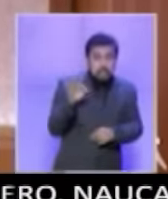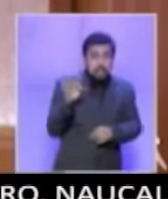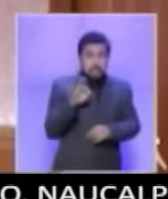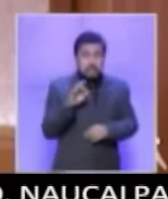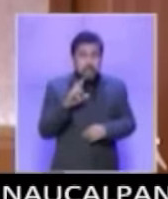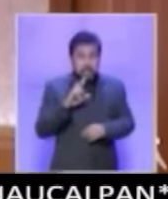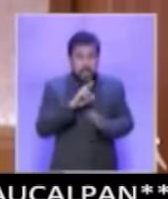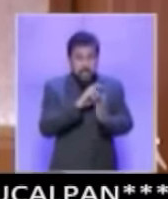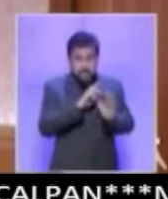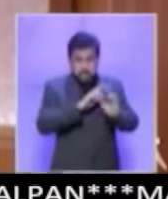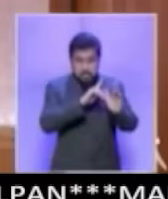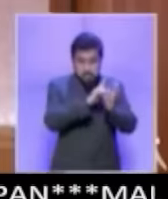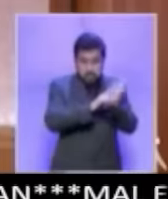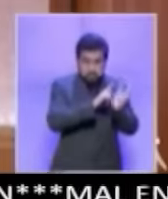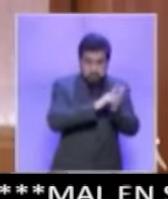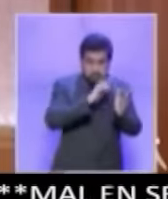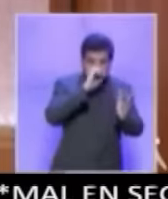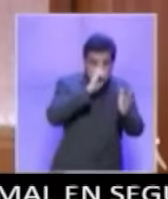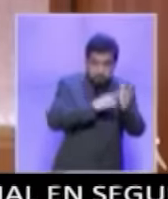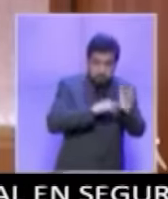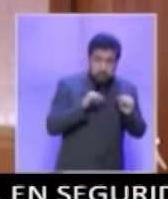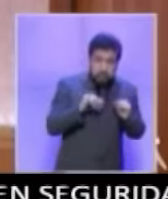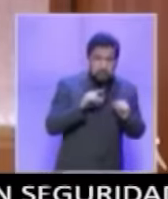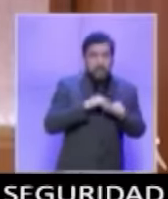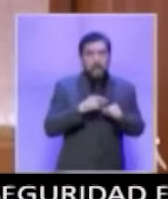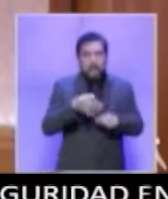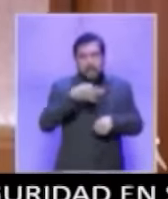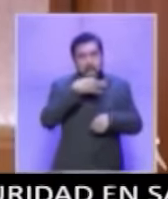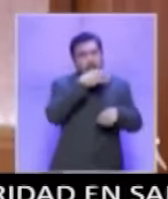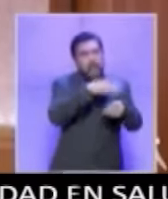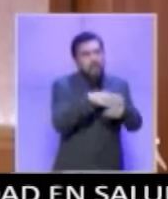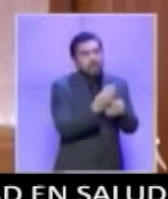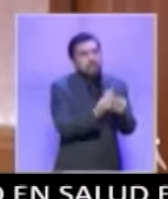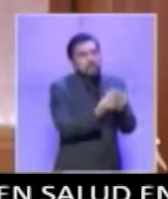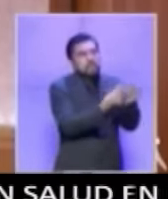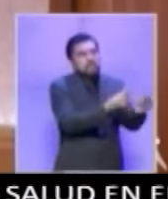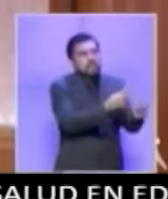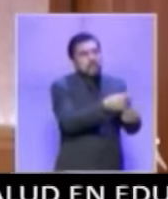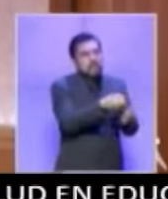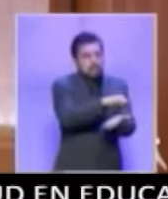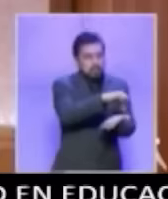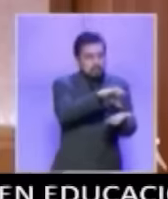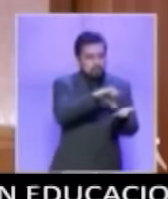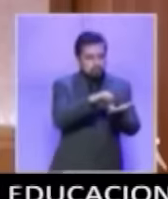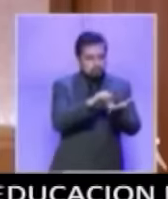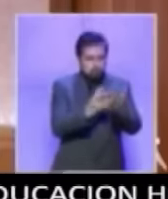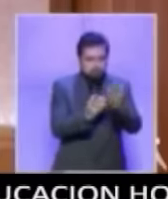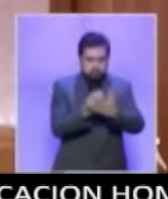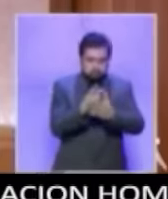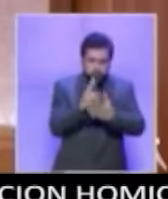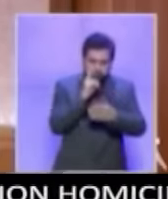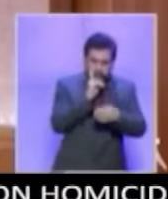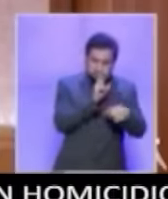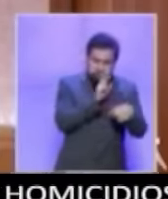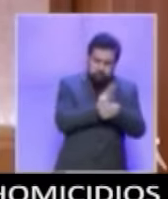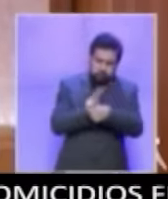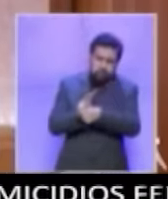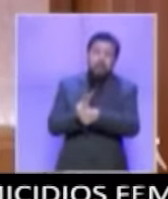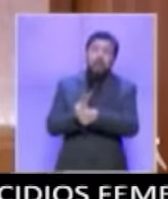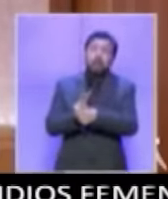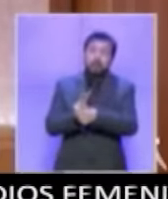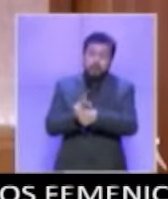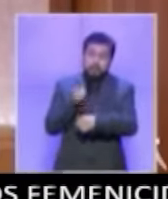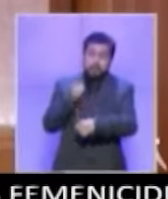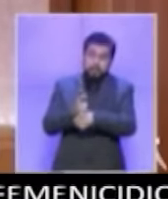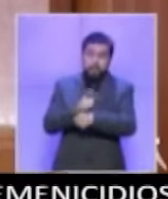Beatriz paredes senadora de la de la República también y Santiago Creel presidente de la mesa directiva de la cámara de diputados